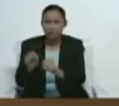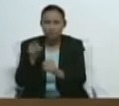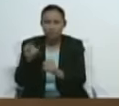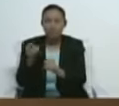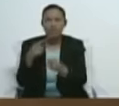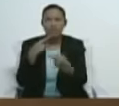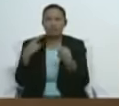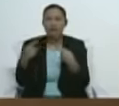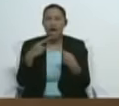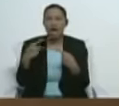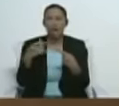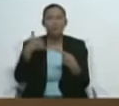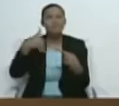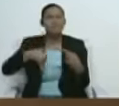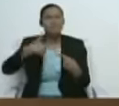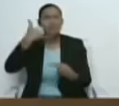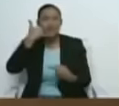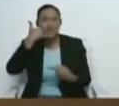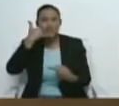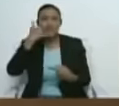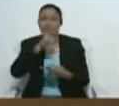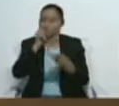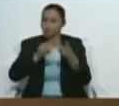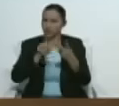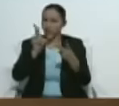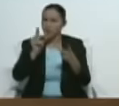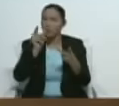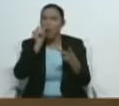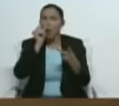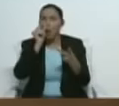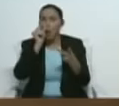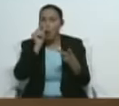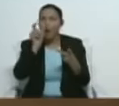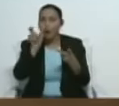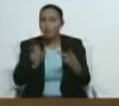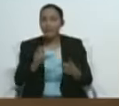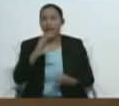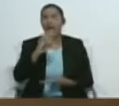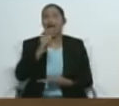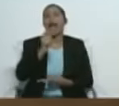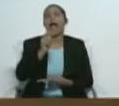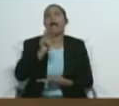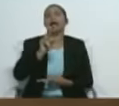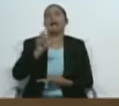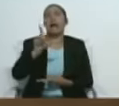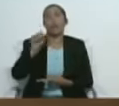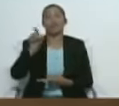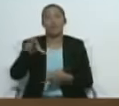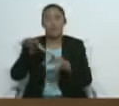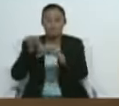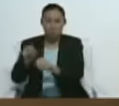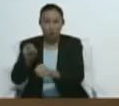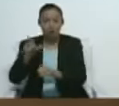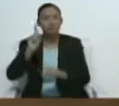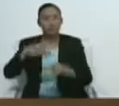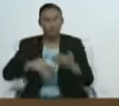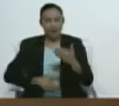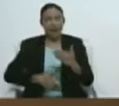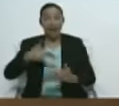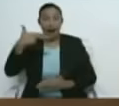a quien se le identificó como Carlos Eduardo Castillo a quien se le encontró también un arma de fuego calibre